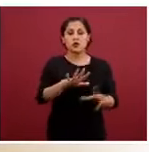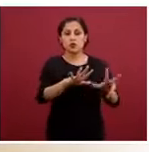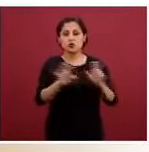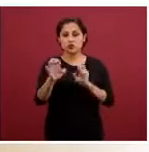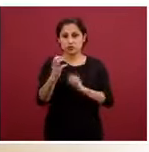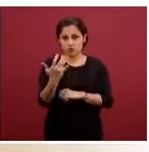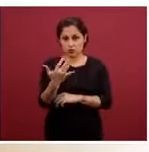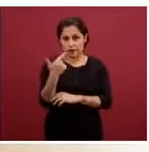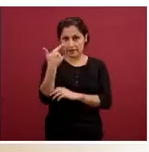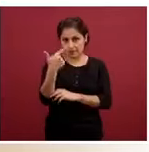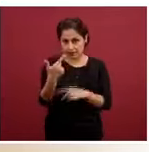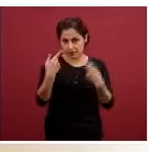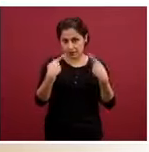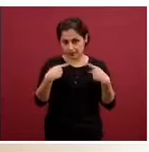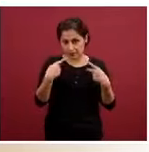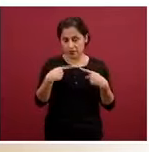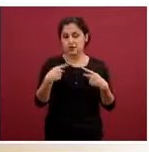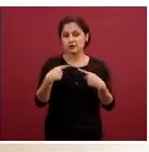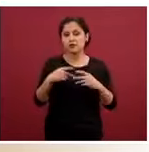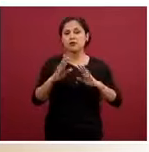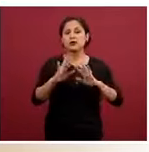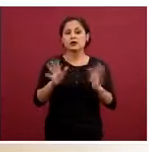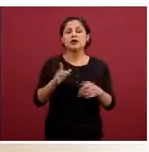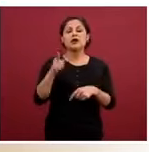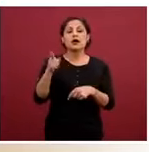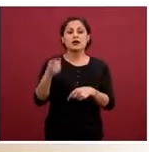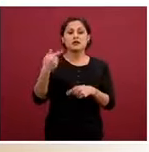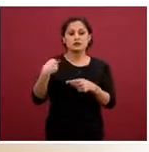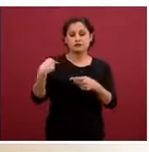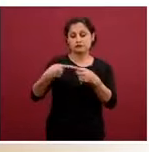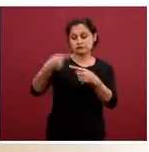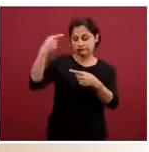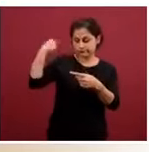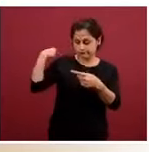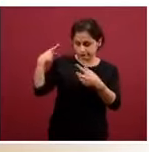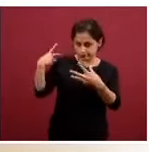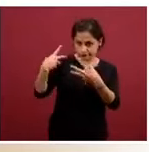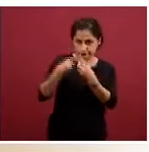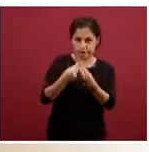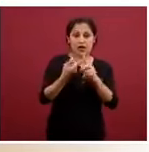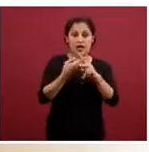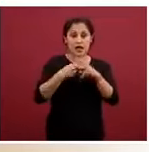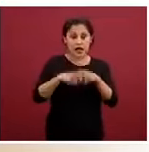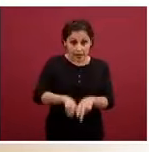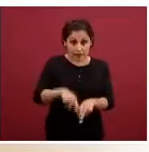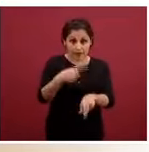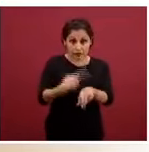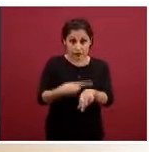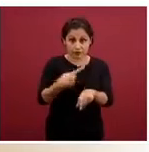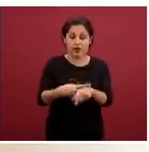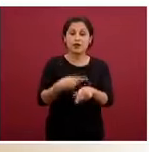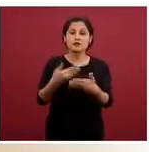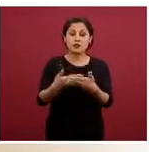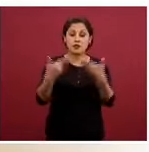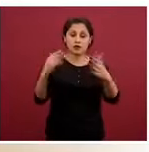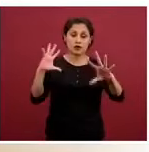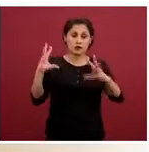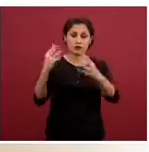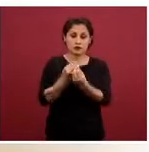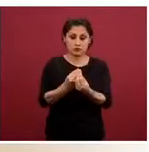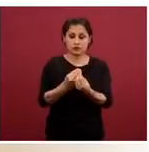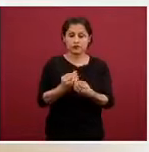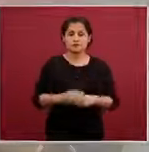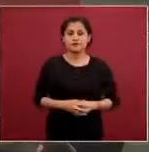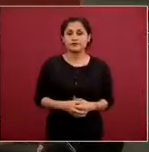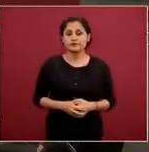que también se acumulan, o sea que han sucedido durante toda la epidemia en México en este año 2020.